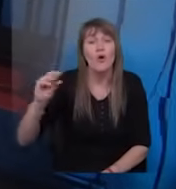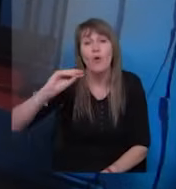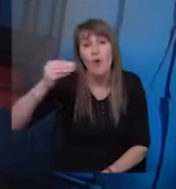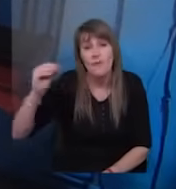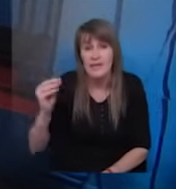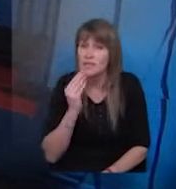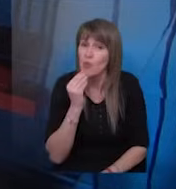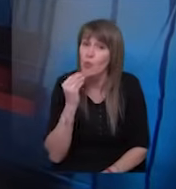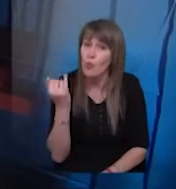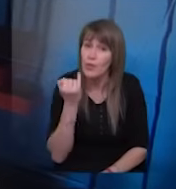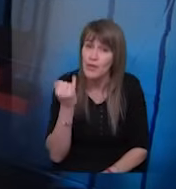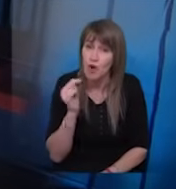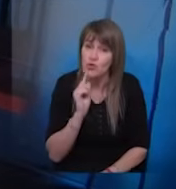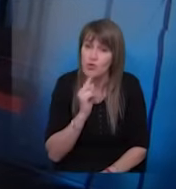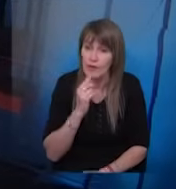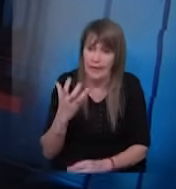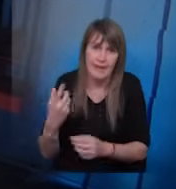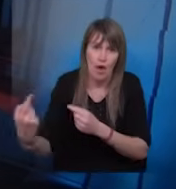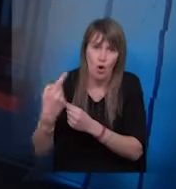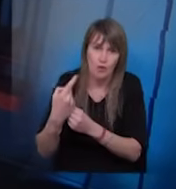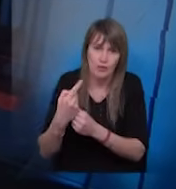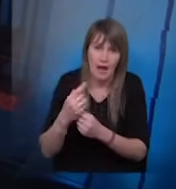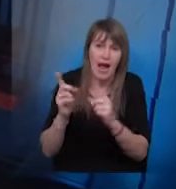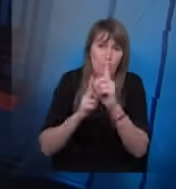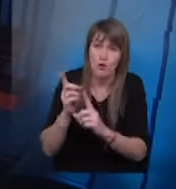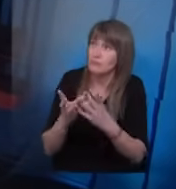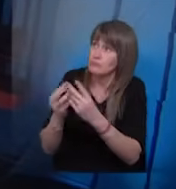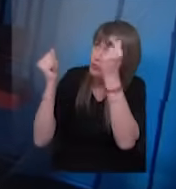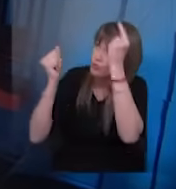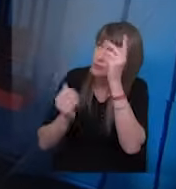organizarse para tratar de contrarrestar, y algunos se fueron a Israel para siempre.